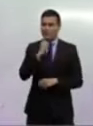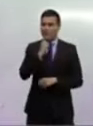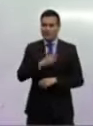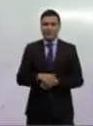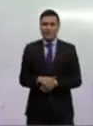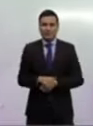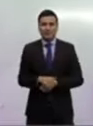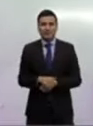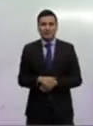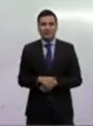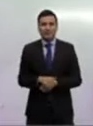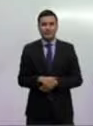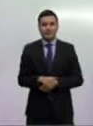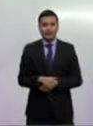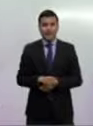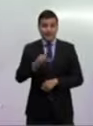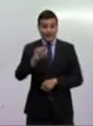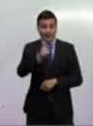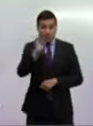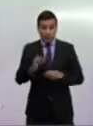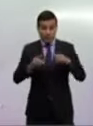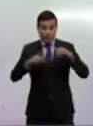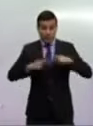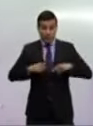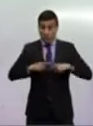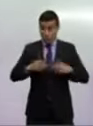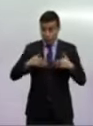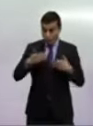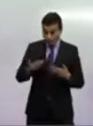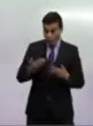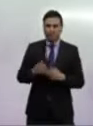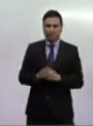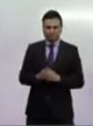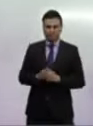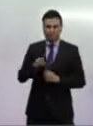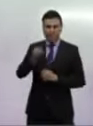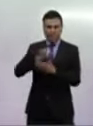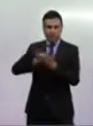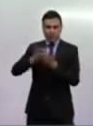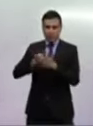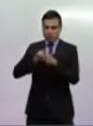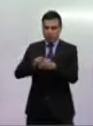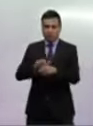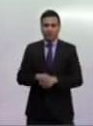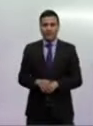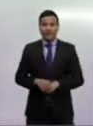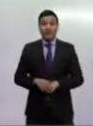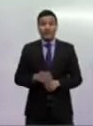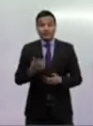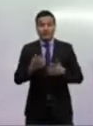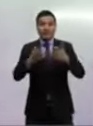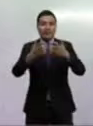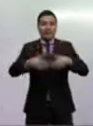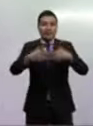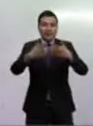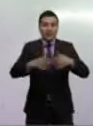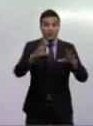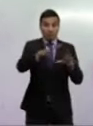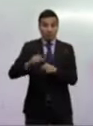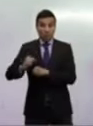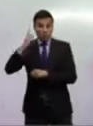cada 10 mexicanos, lo apoyaremos para que su mandato continúe. Digamos no a la privatización. No